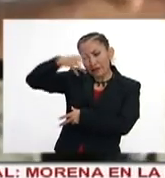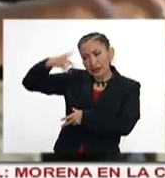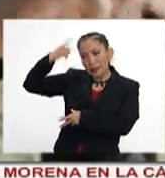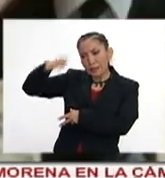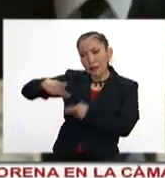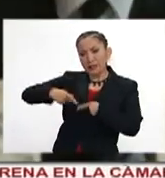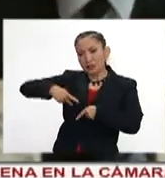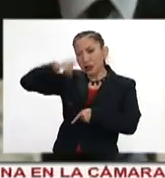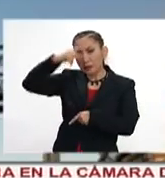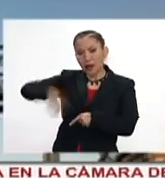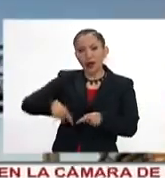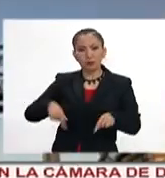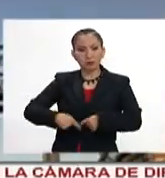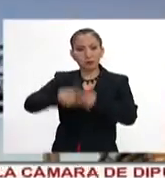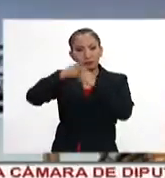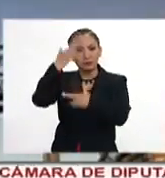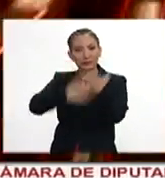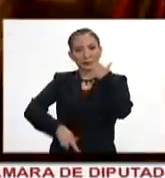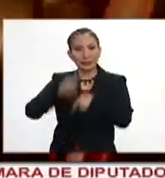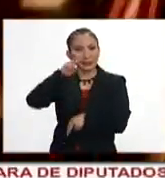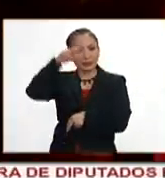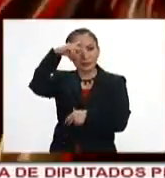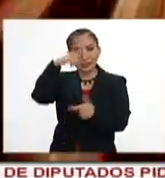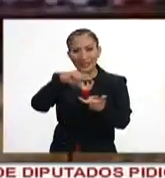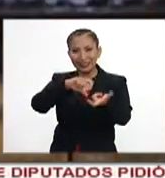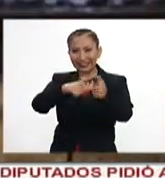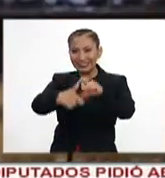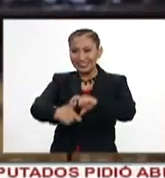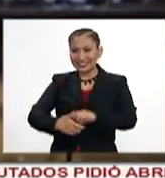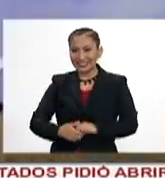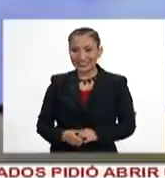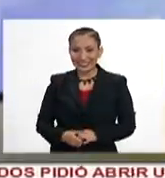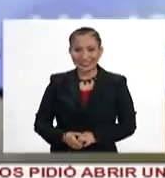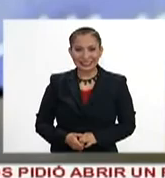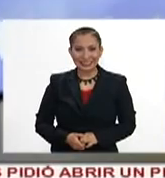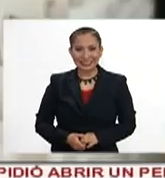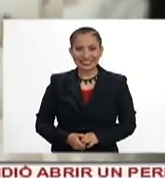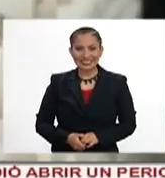para los mexicanos. Vamos a hacer una pausa, regresamos. Esto es México al Día.